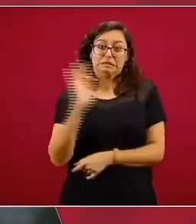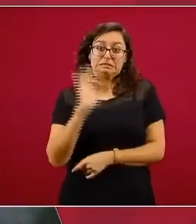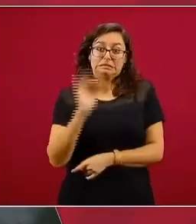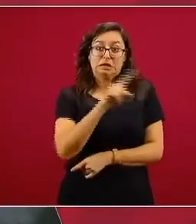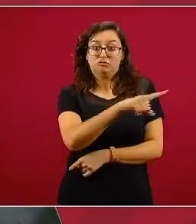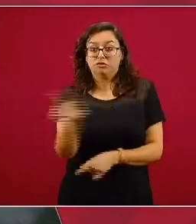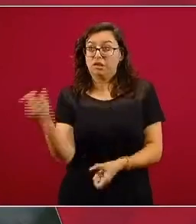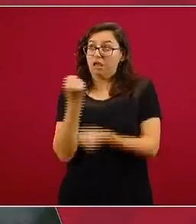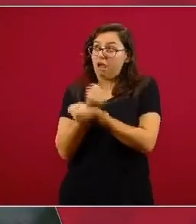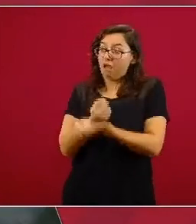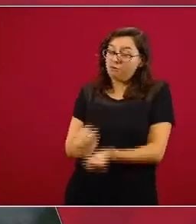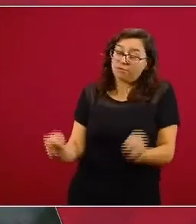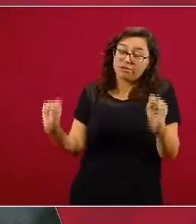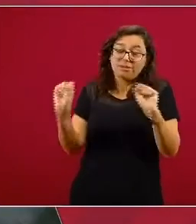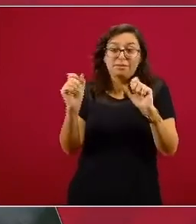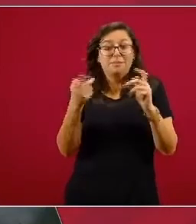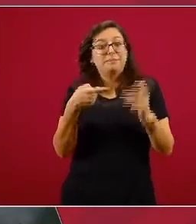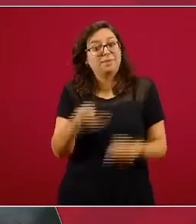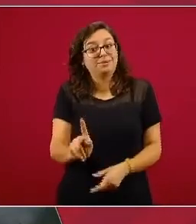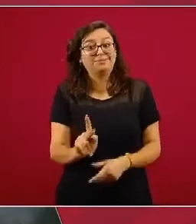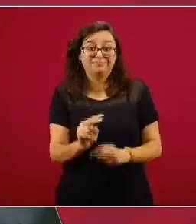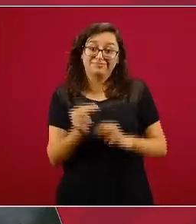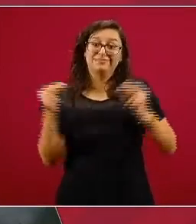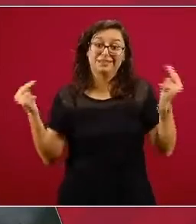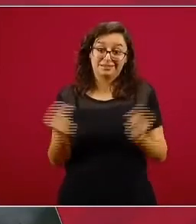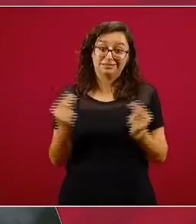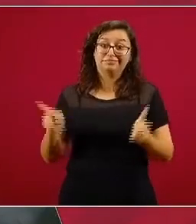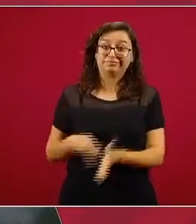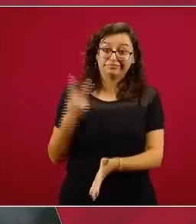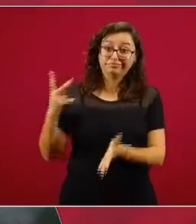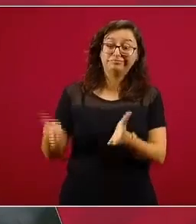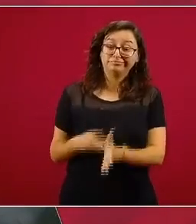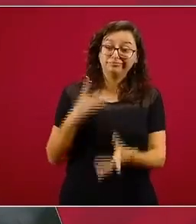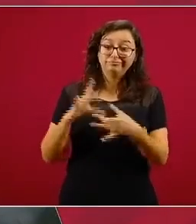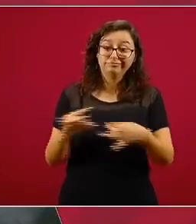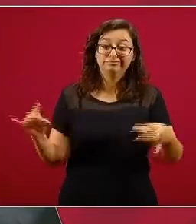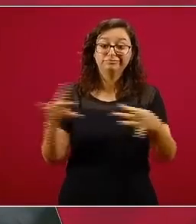veces pareciera útil repetir lo que se ha dicho.